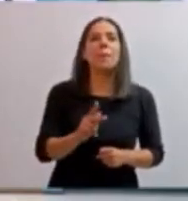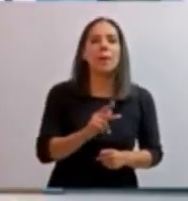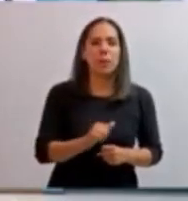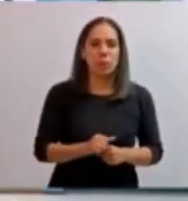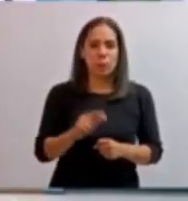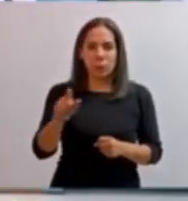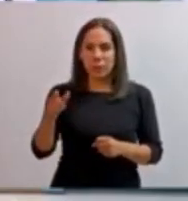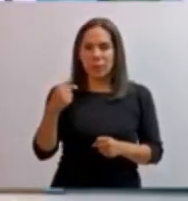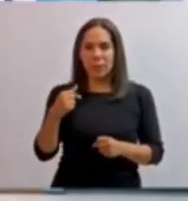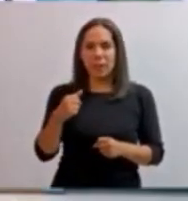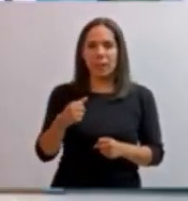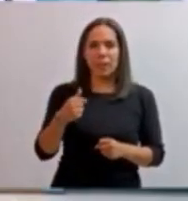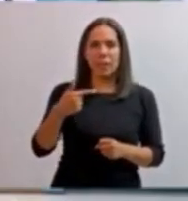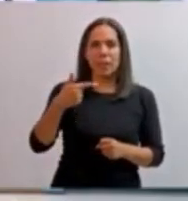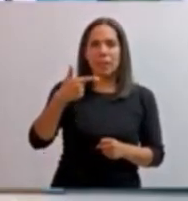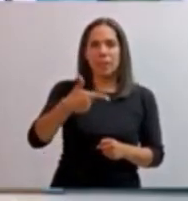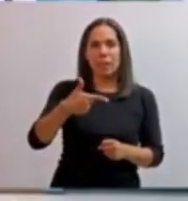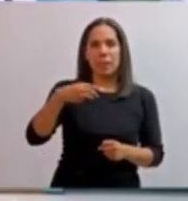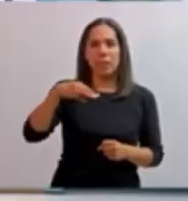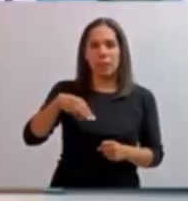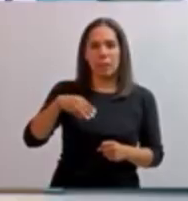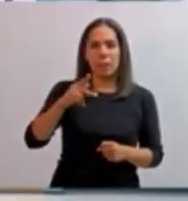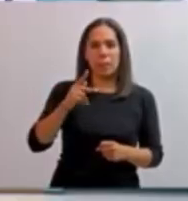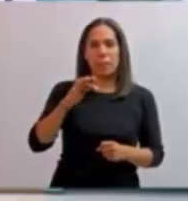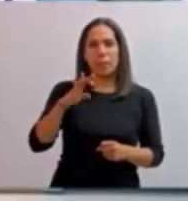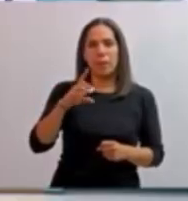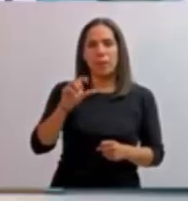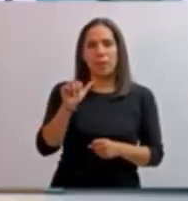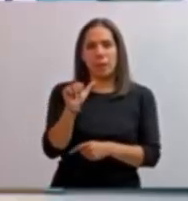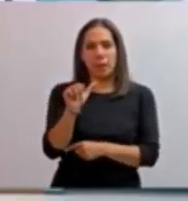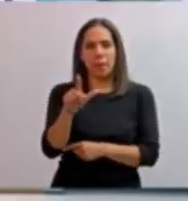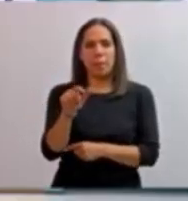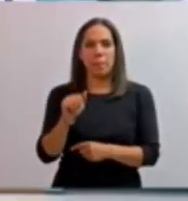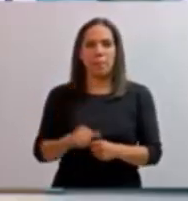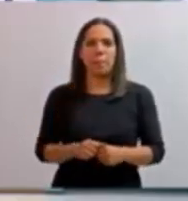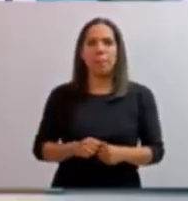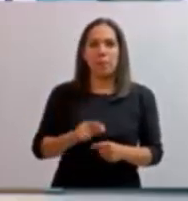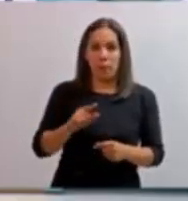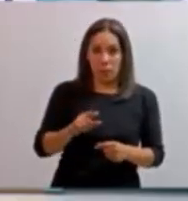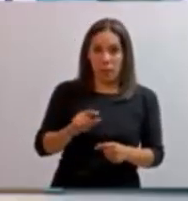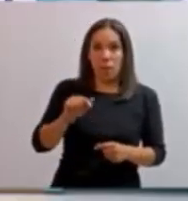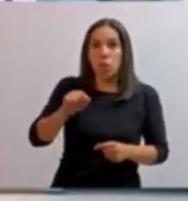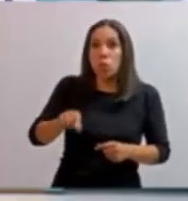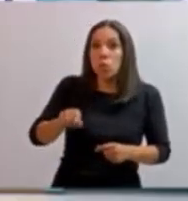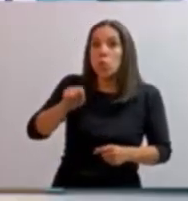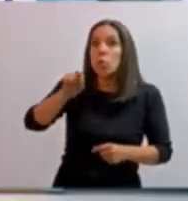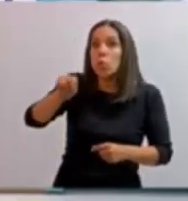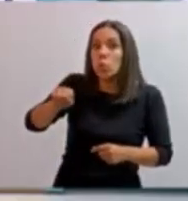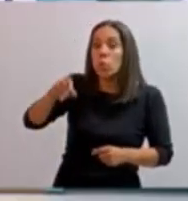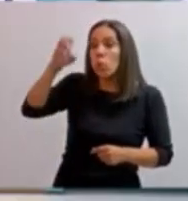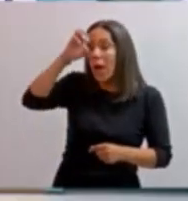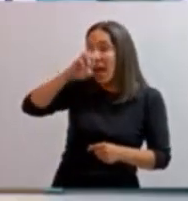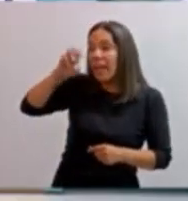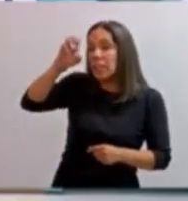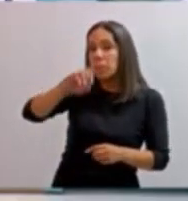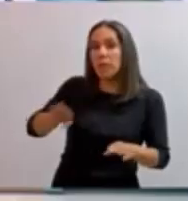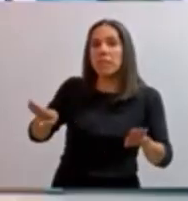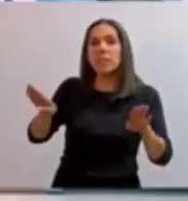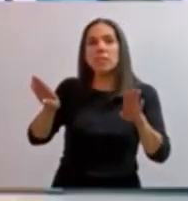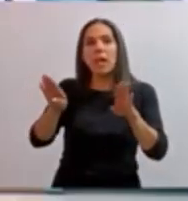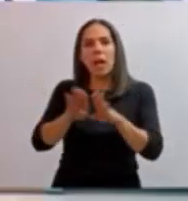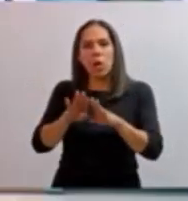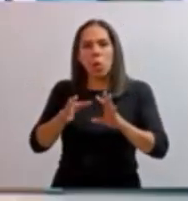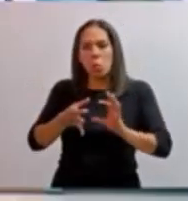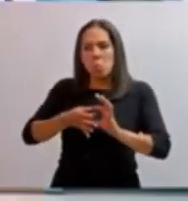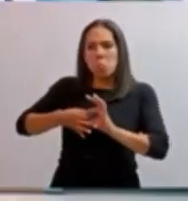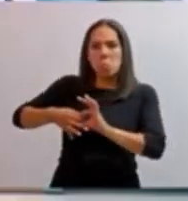de GM Pereda L. Desde su experiencia, ¿cómo se vinculan con sus homólogos supervisores